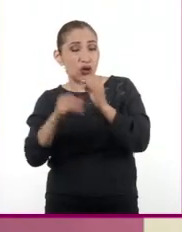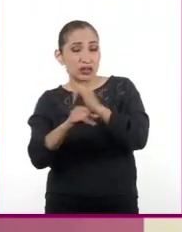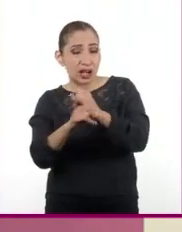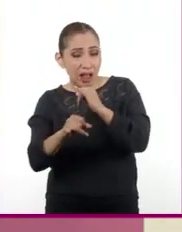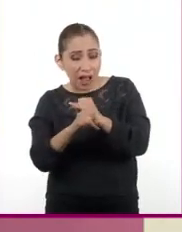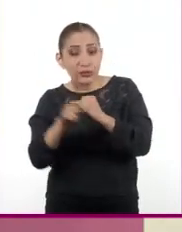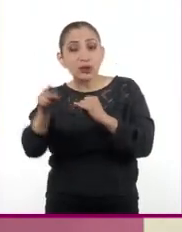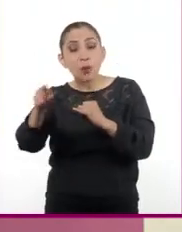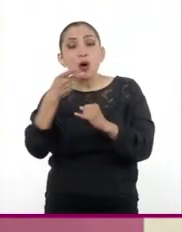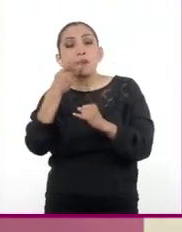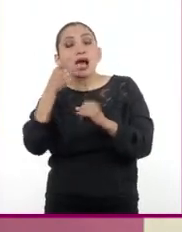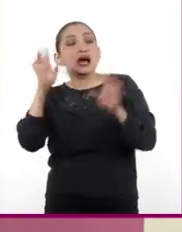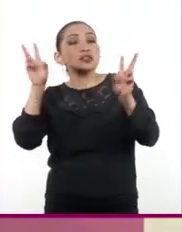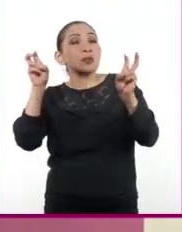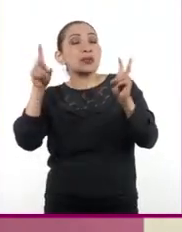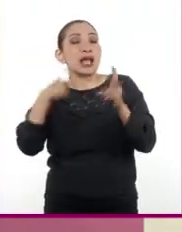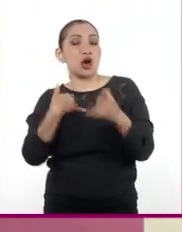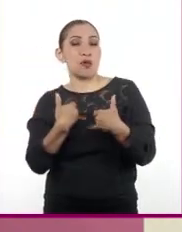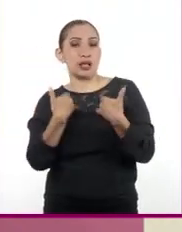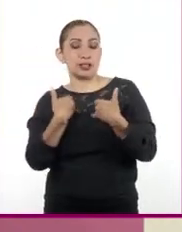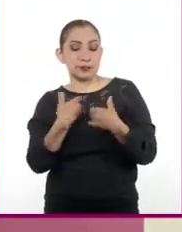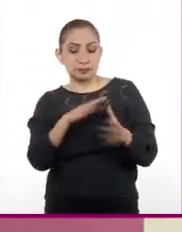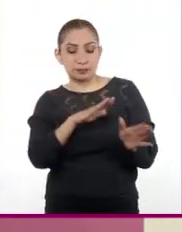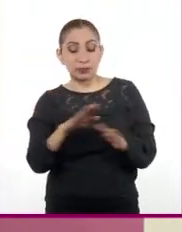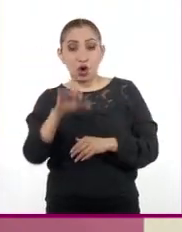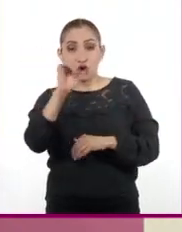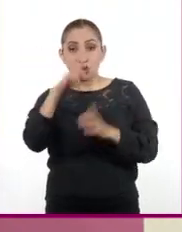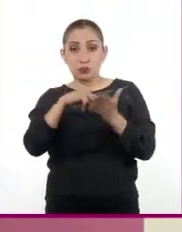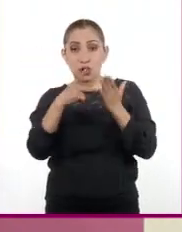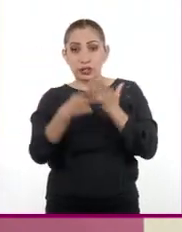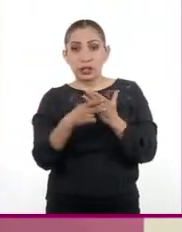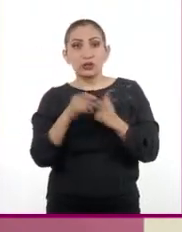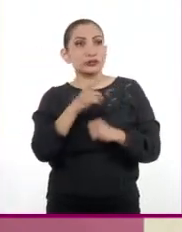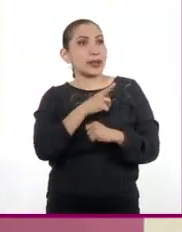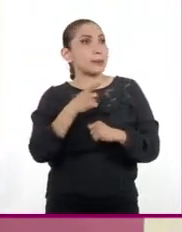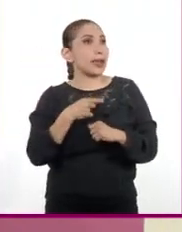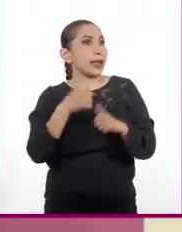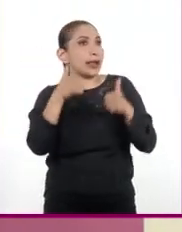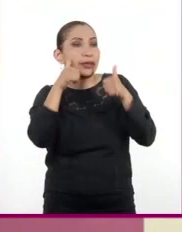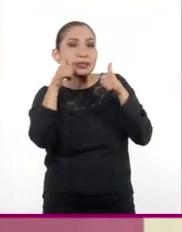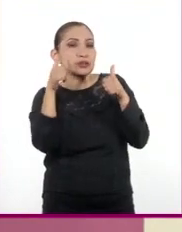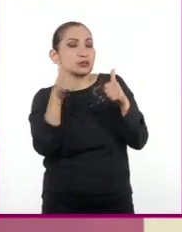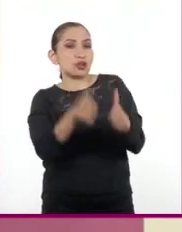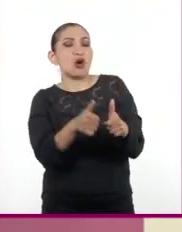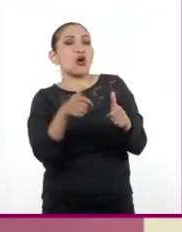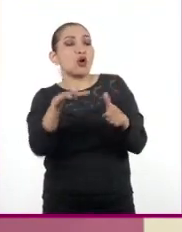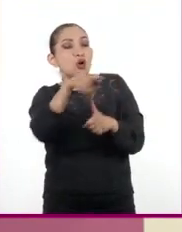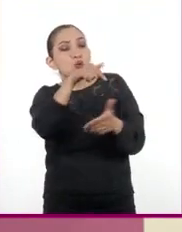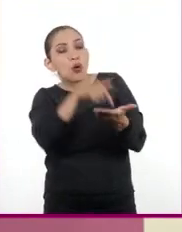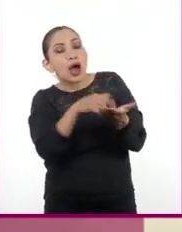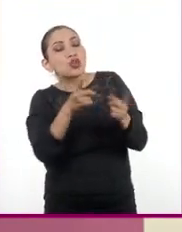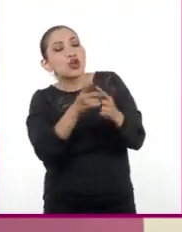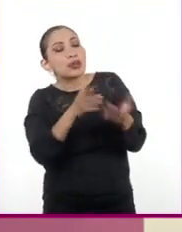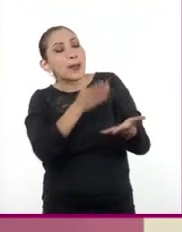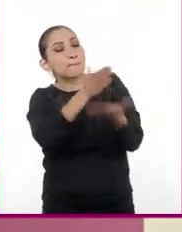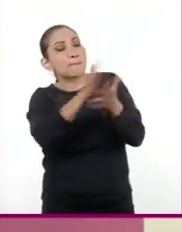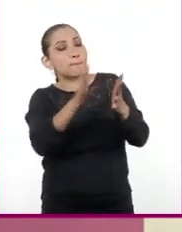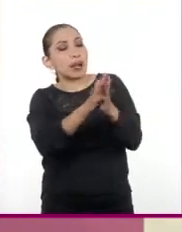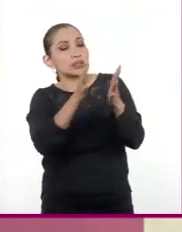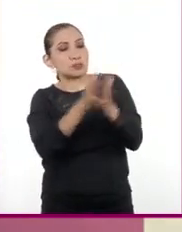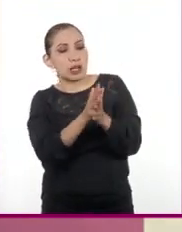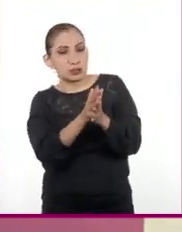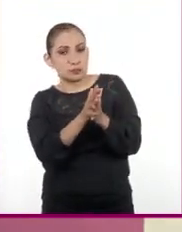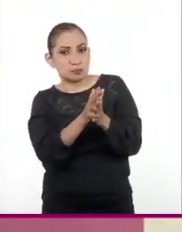la población juvenil. Otros proyectos tendrán que poner atención a los espacios de participación, ¿no? Si, por